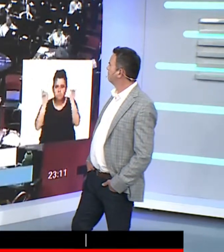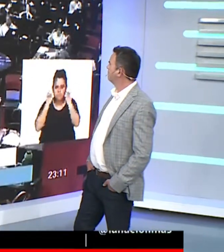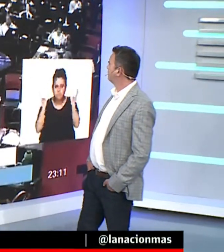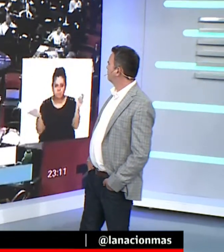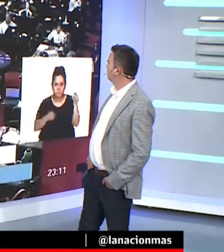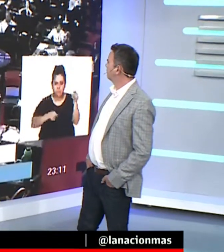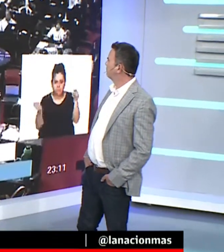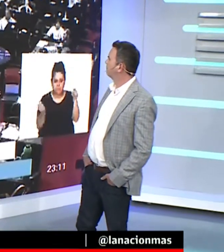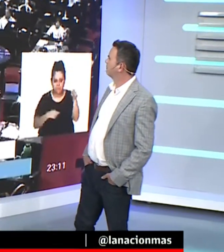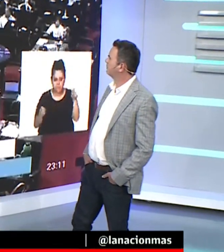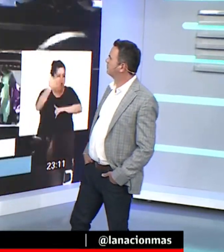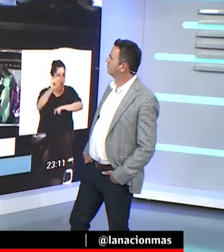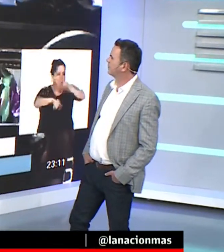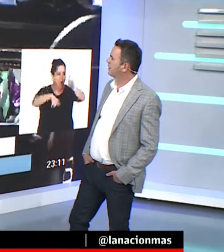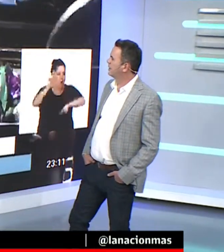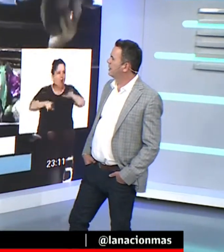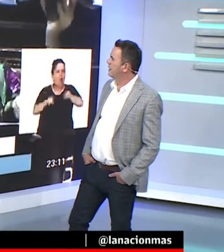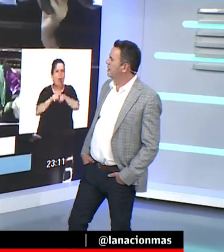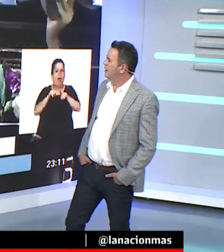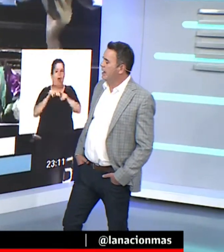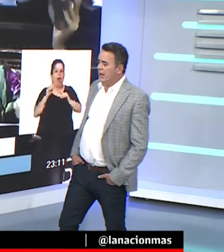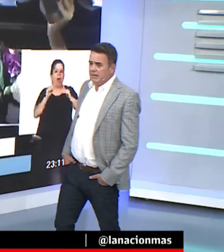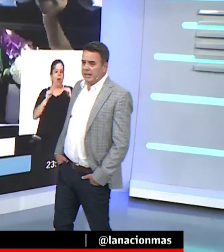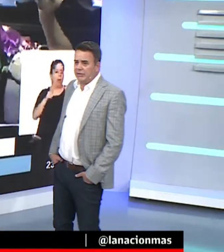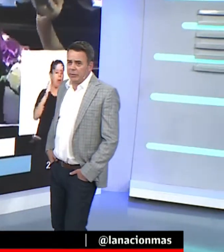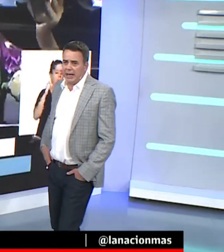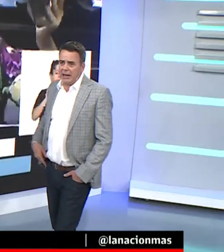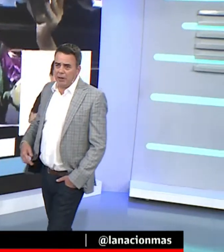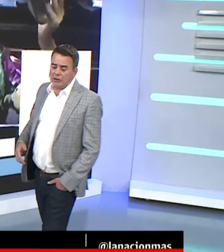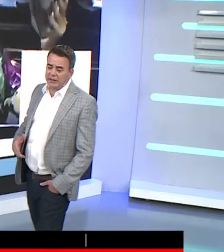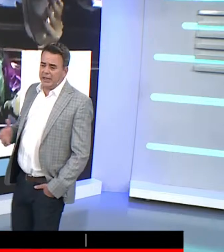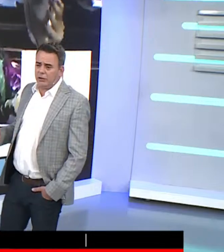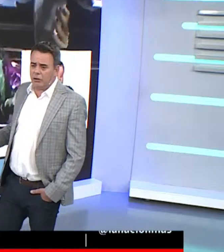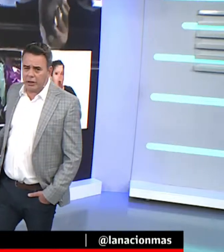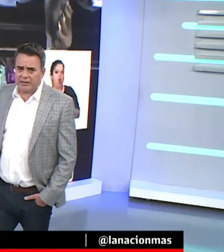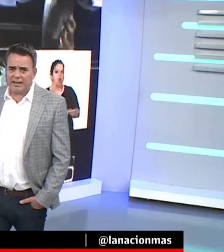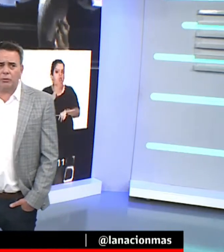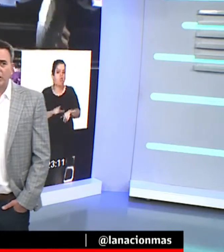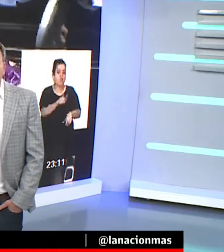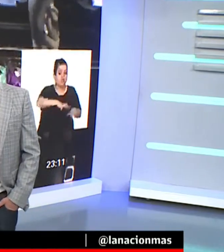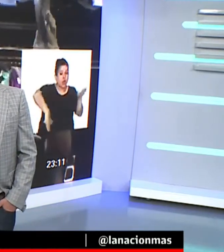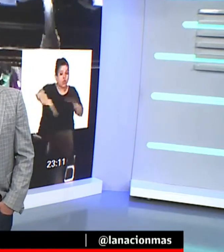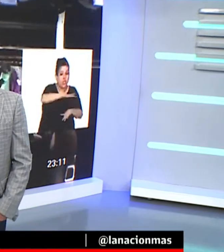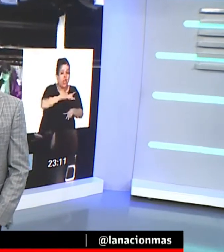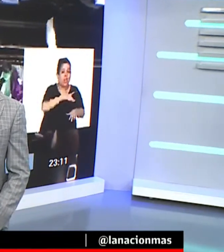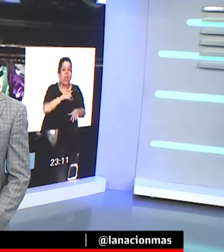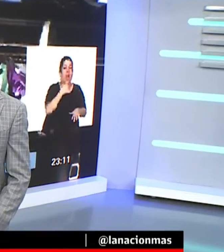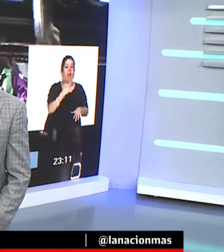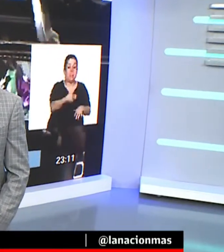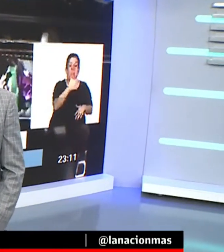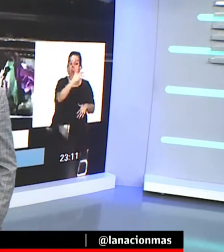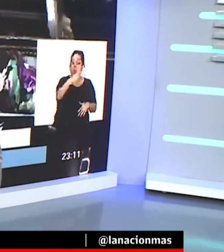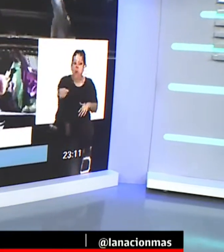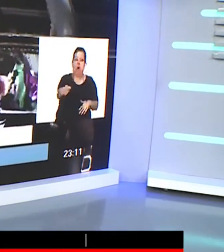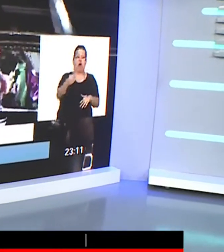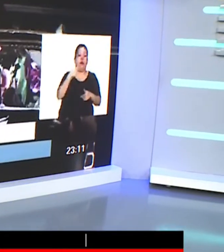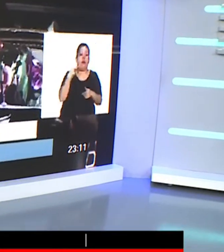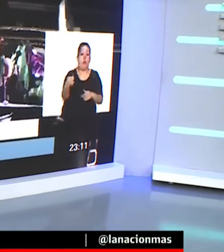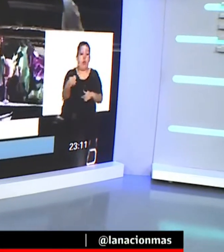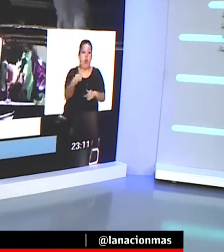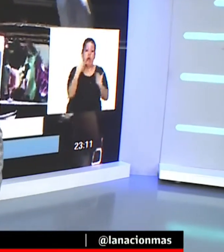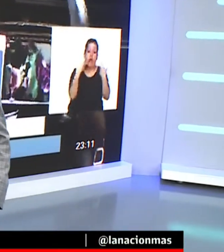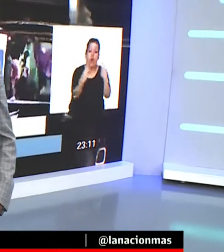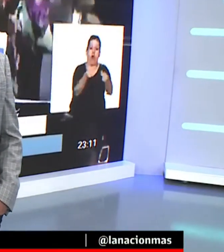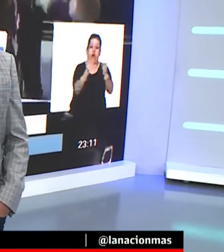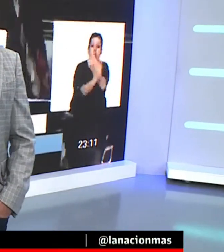Muchas gracias, diputado. En la sociedad... Se hizo viral, bueno, siguiendo con lo que decíamos antes, ¿no? No con los jubilados y con los